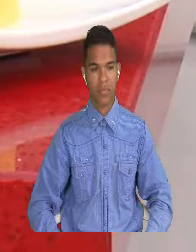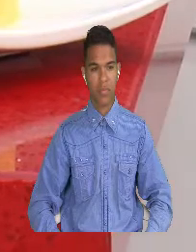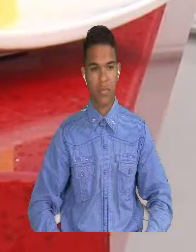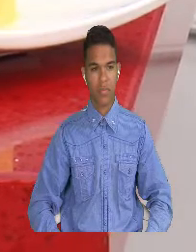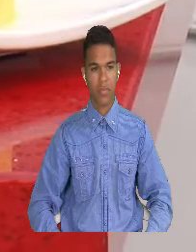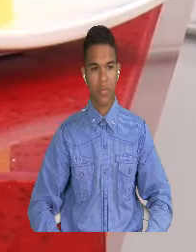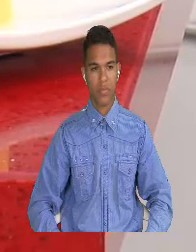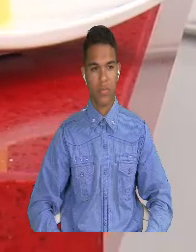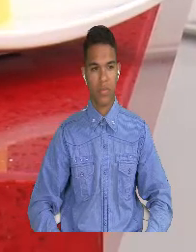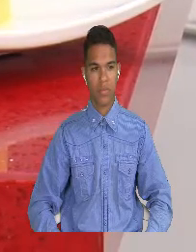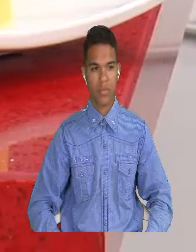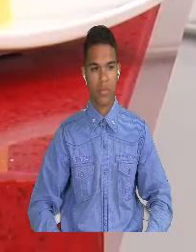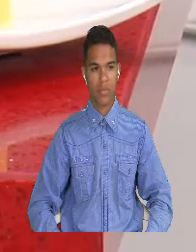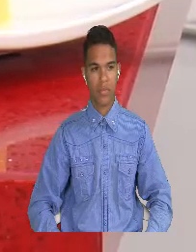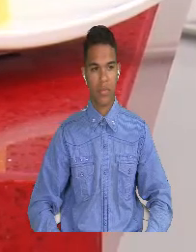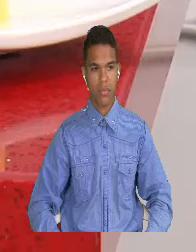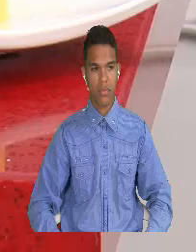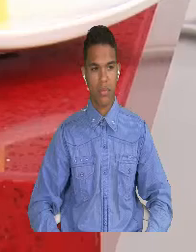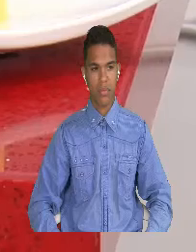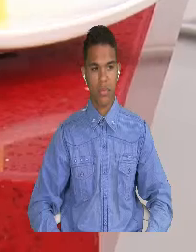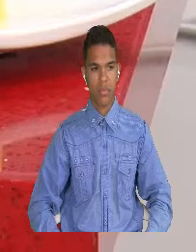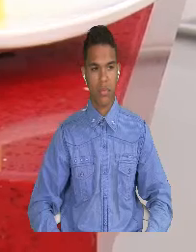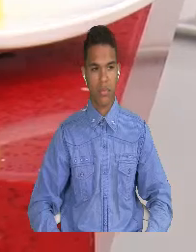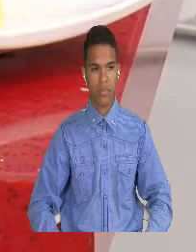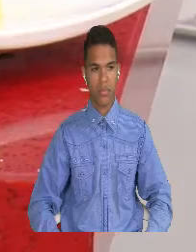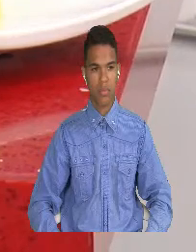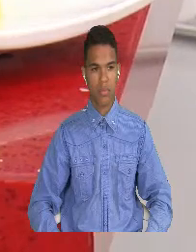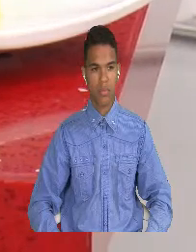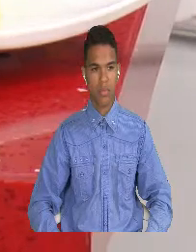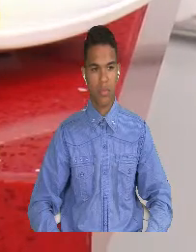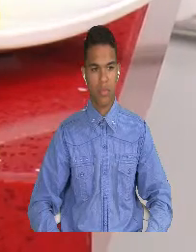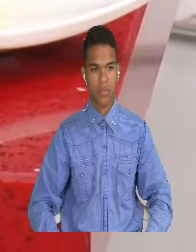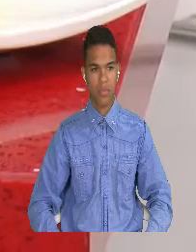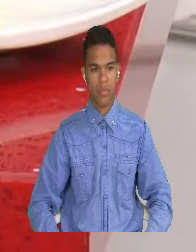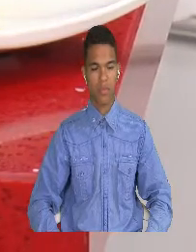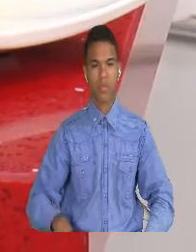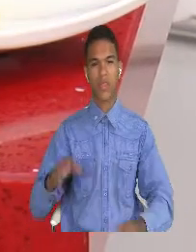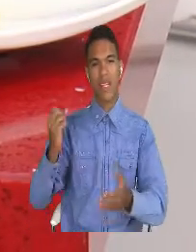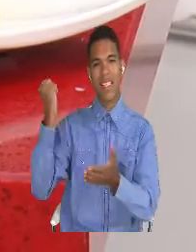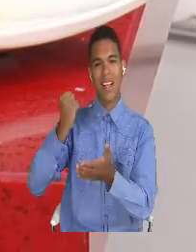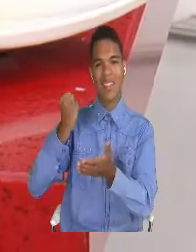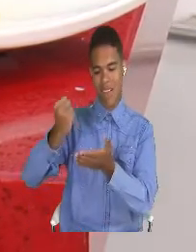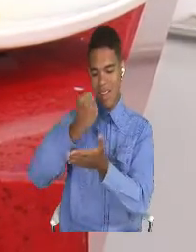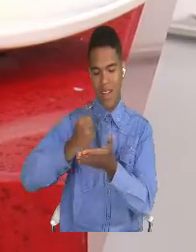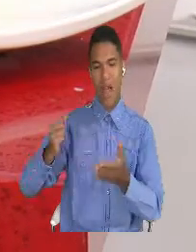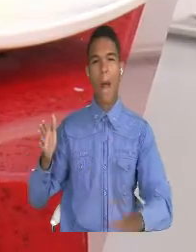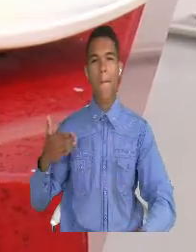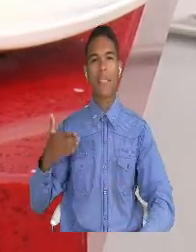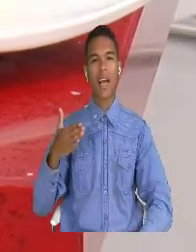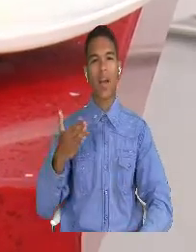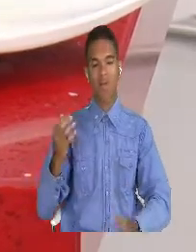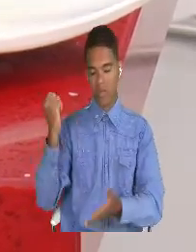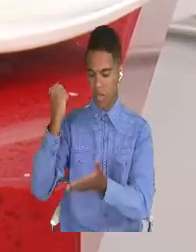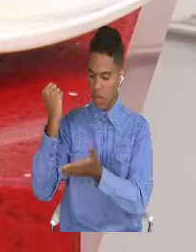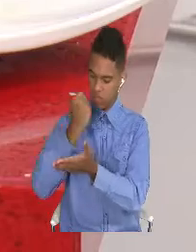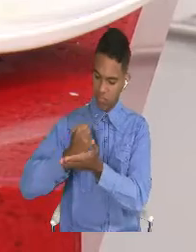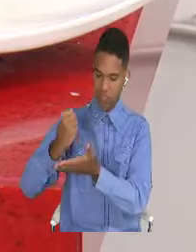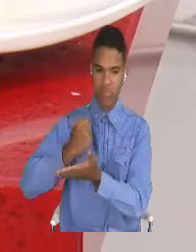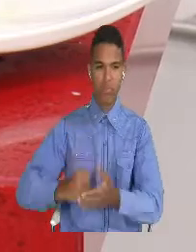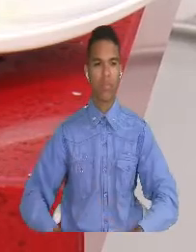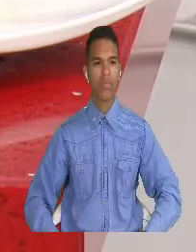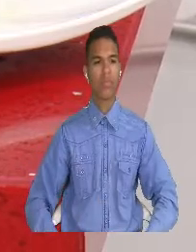poquito de salsa de pescado. Una salsa de pescado va a coger un sabor súper